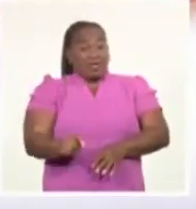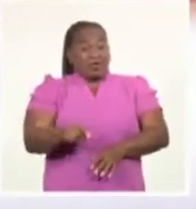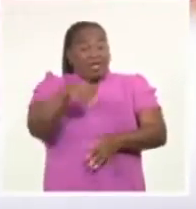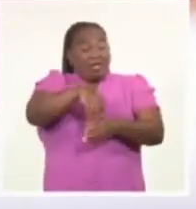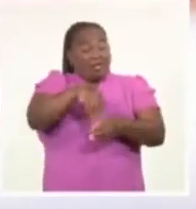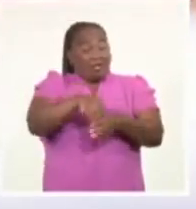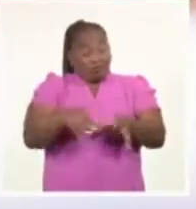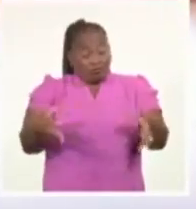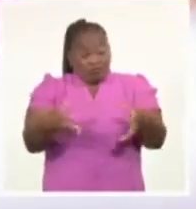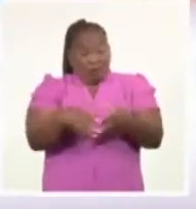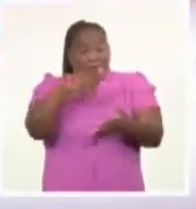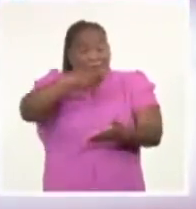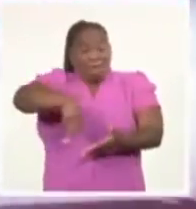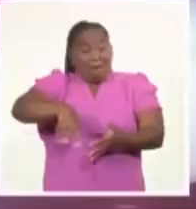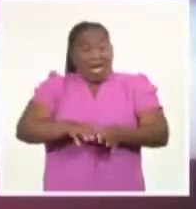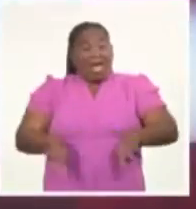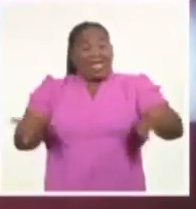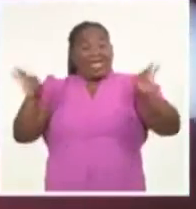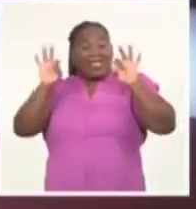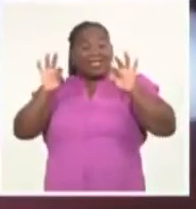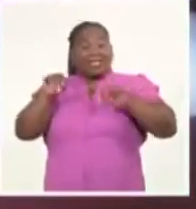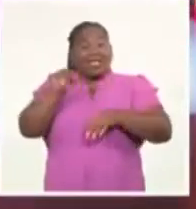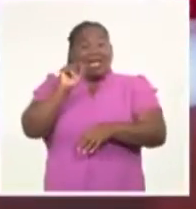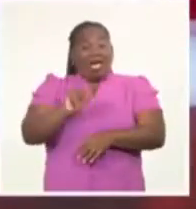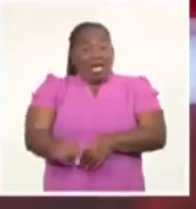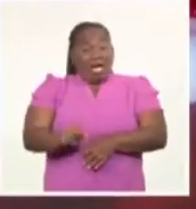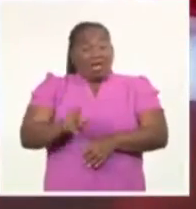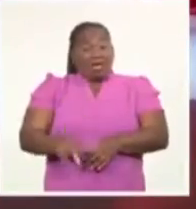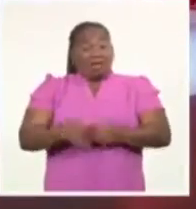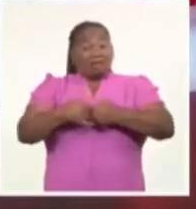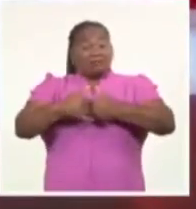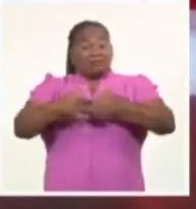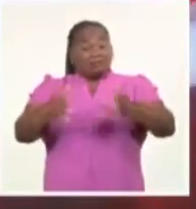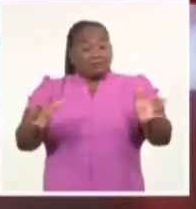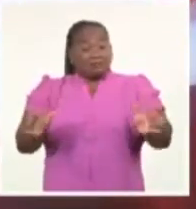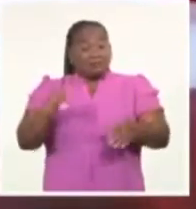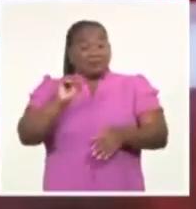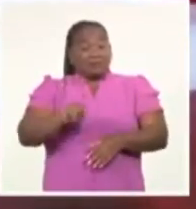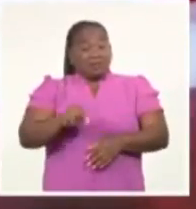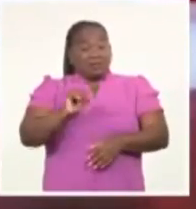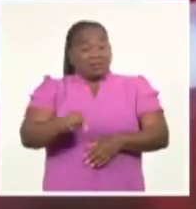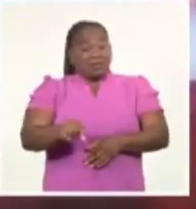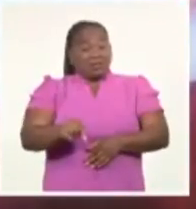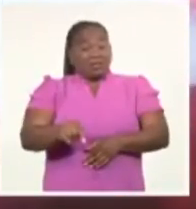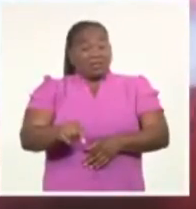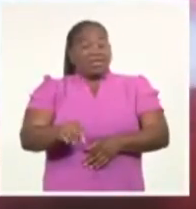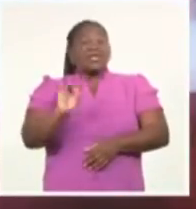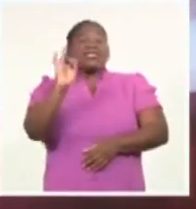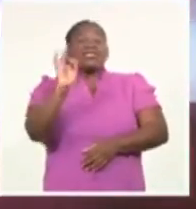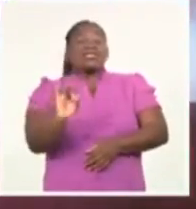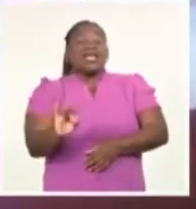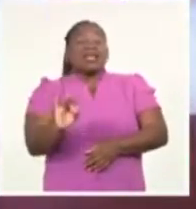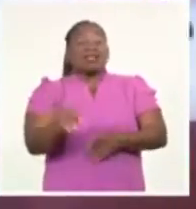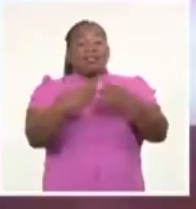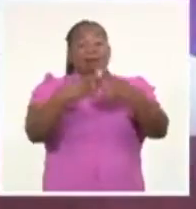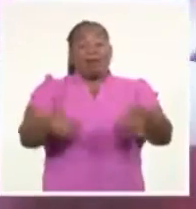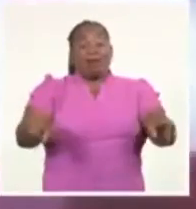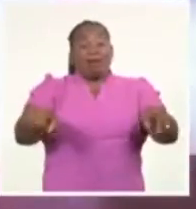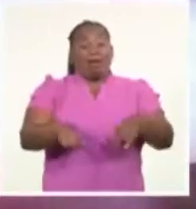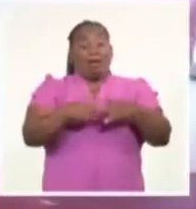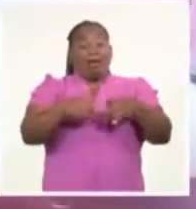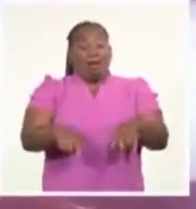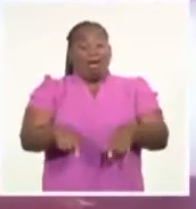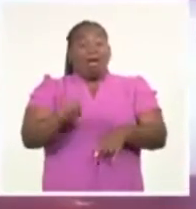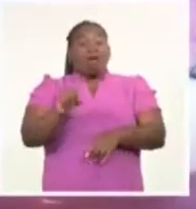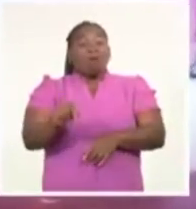se presentará en la jornada inaugural del festival la obra Séptima Sinfonía, interpretada por los